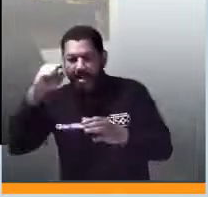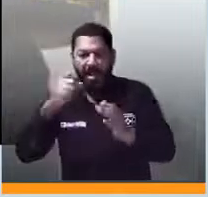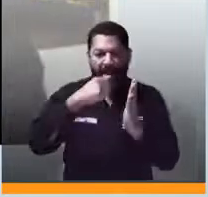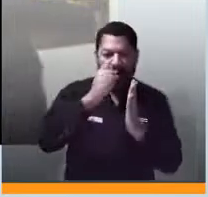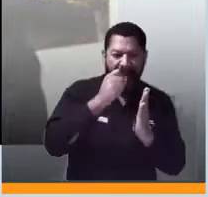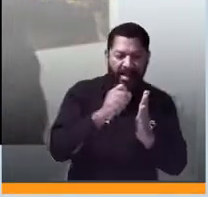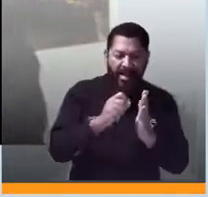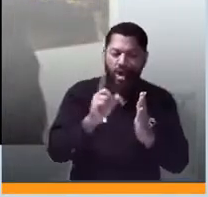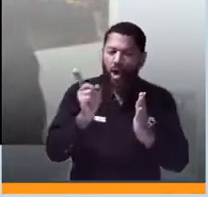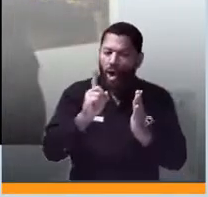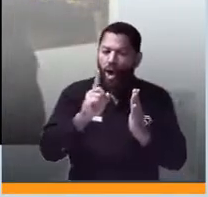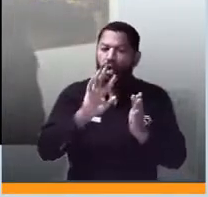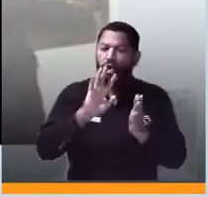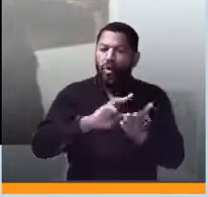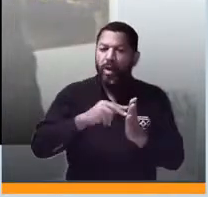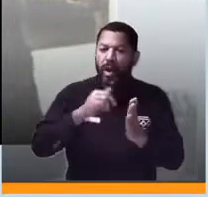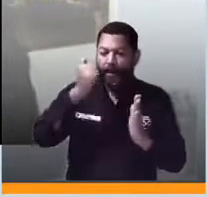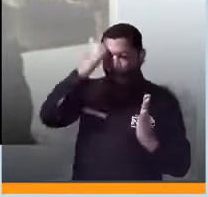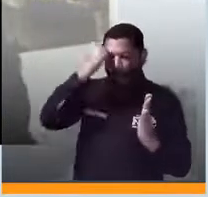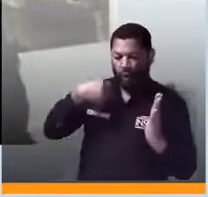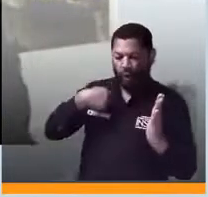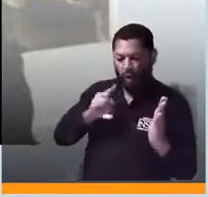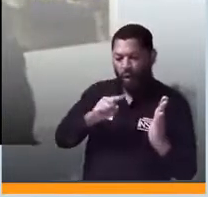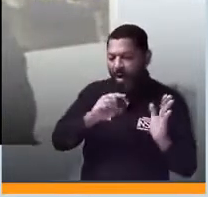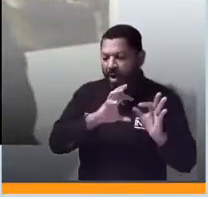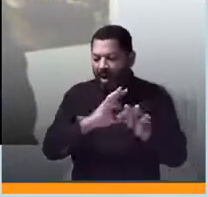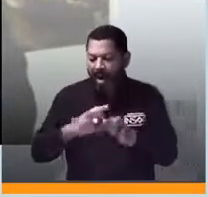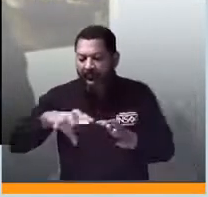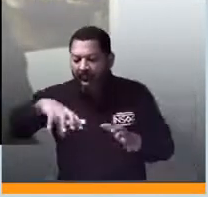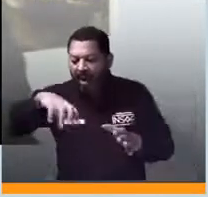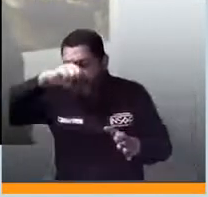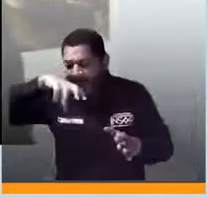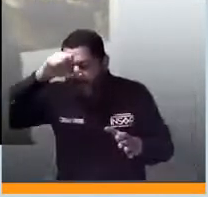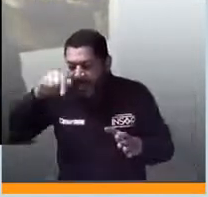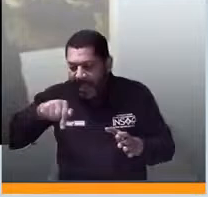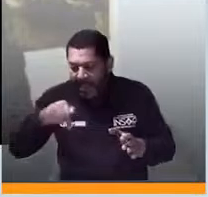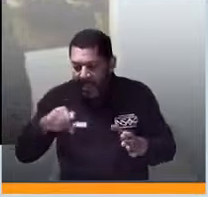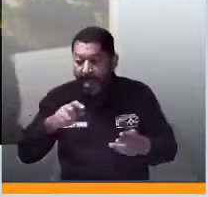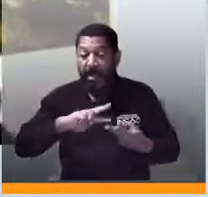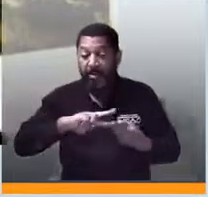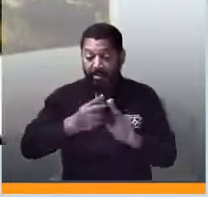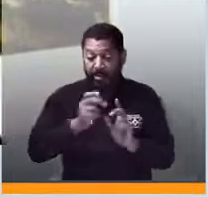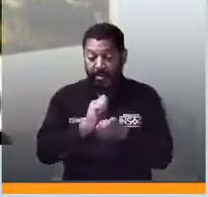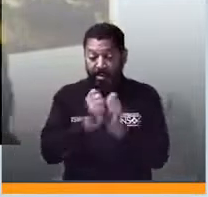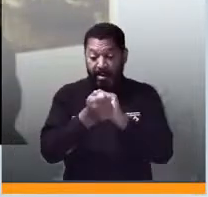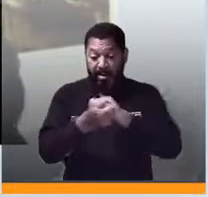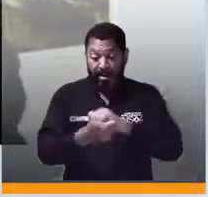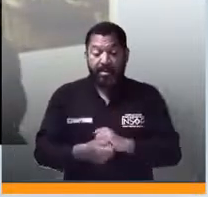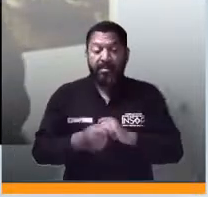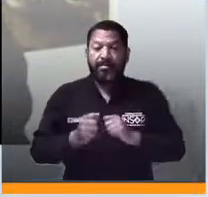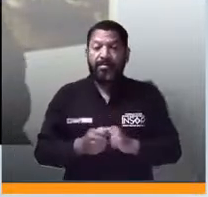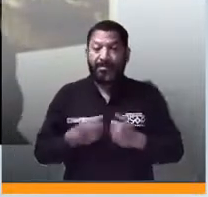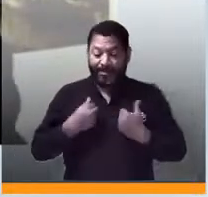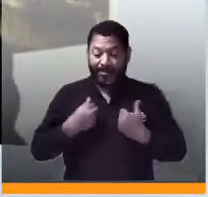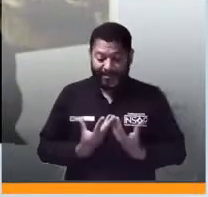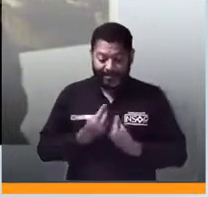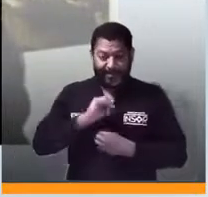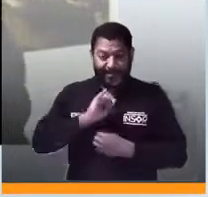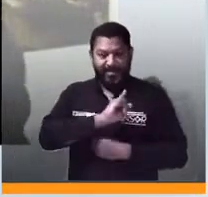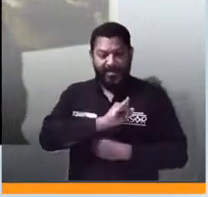como herramientas de la docencia, sino que permita que haya una transformación real y que articule. Nosotros como